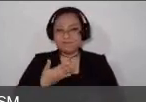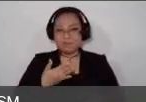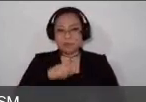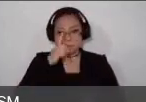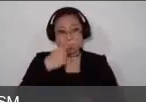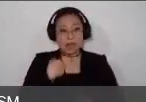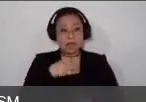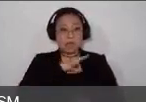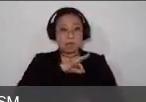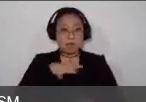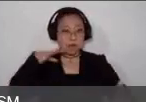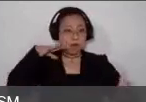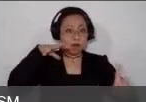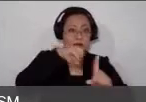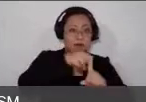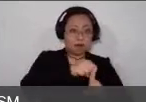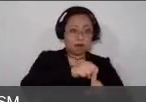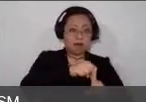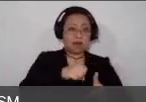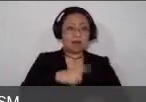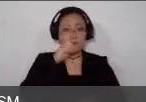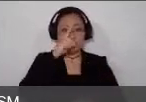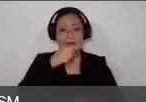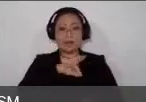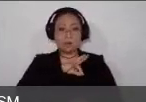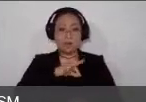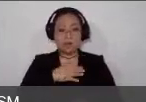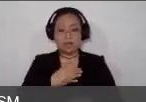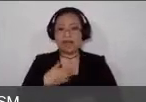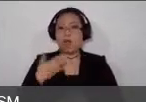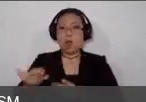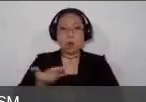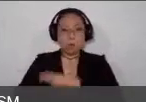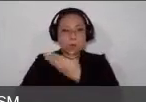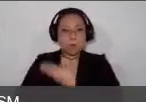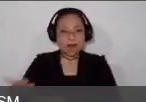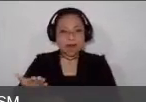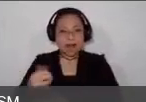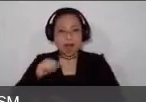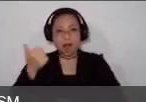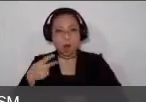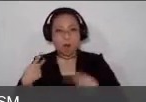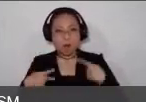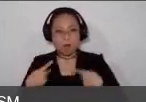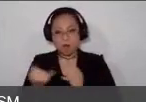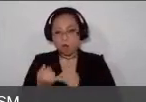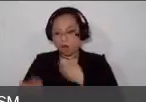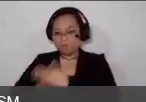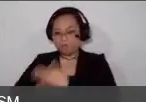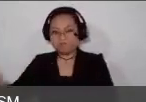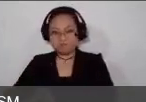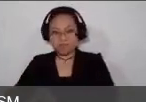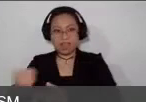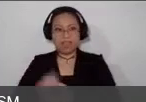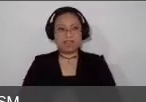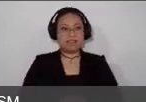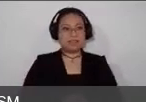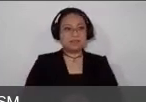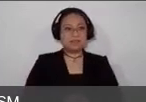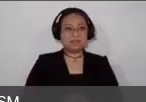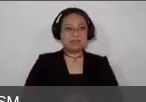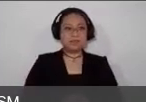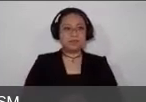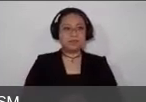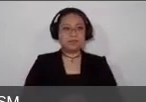por un lado de contagiar a los demás y por el otro de y